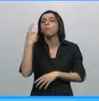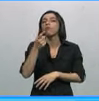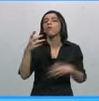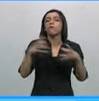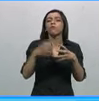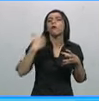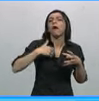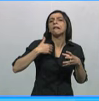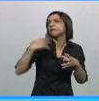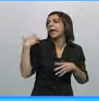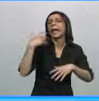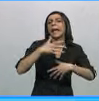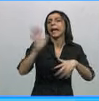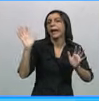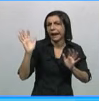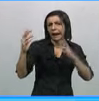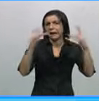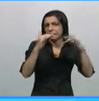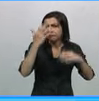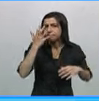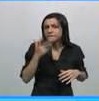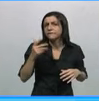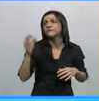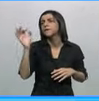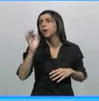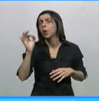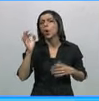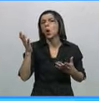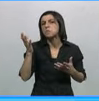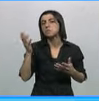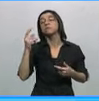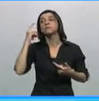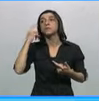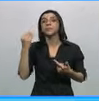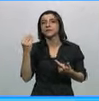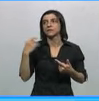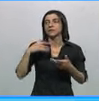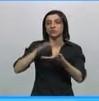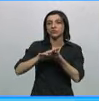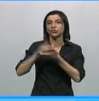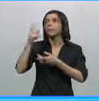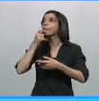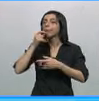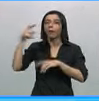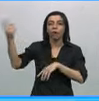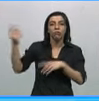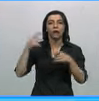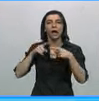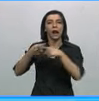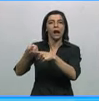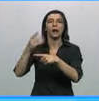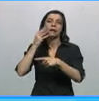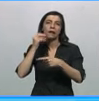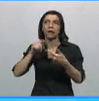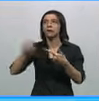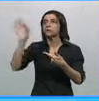Y te pregunto pegado a esto, ¿sentís que es una liga competitiva en comparación con la liga española, la inglesa, la italiana, la alemana?